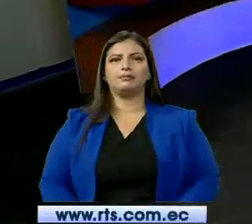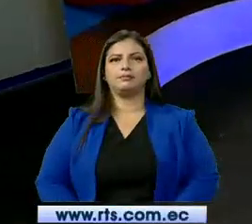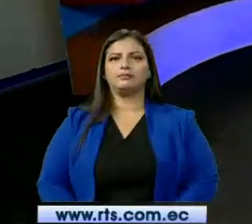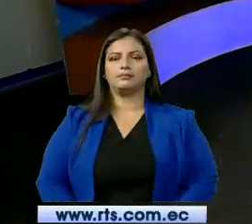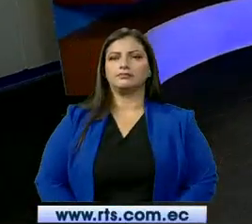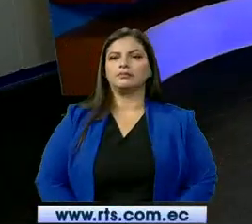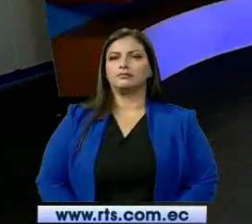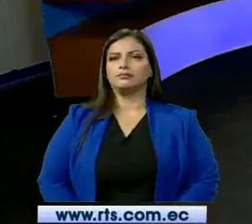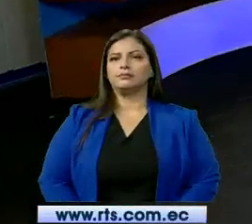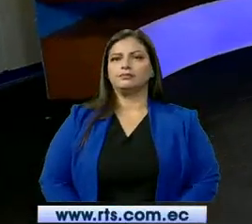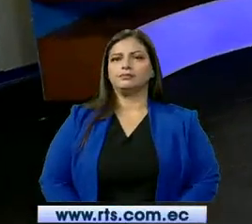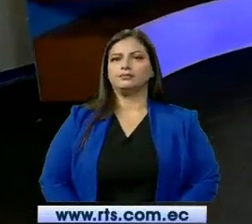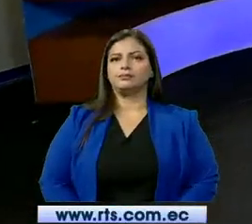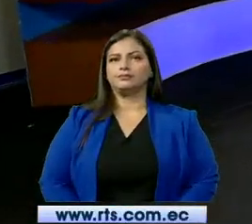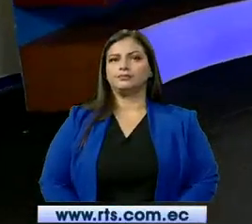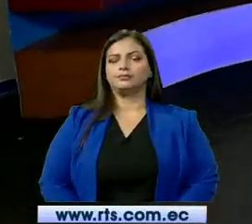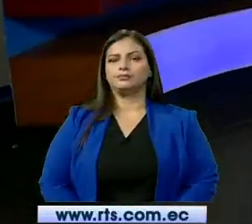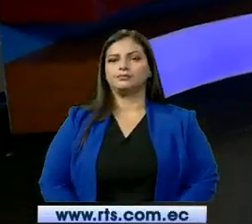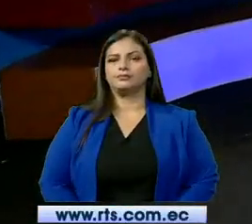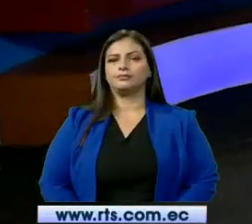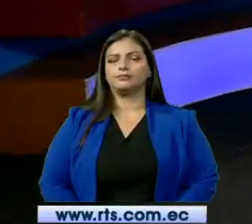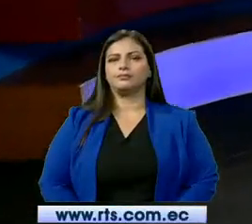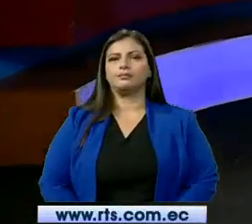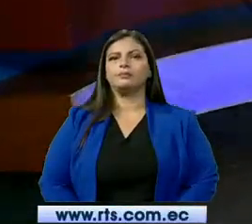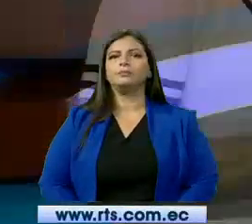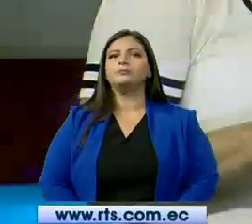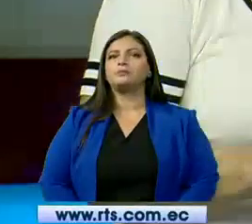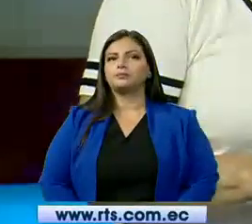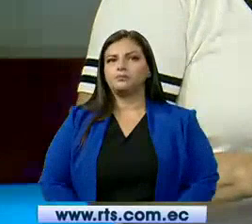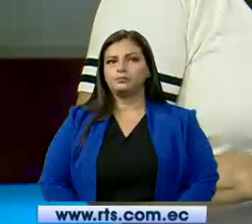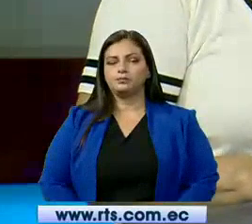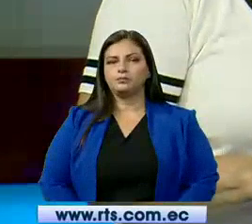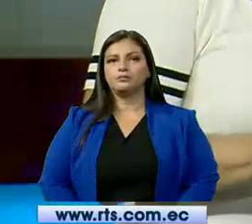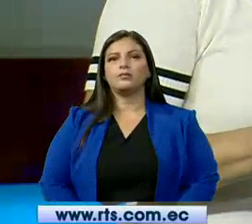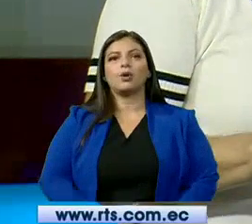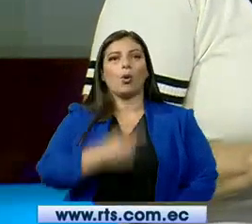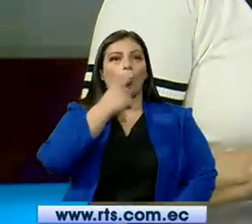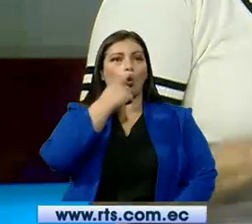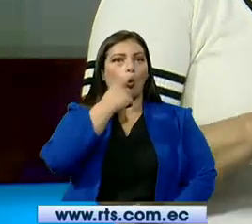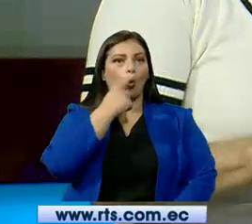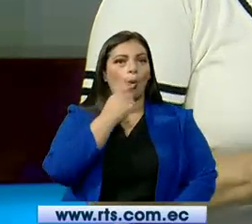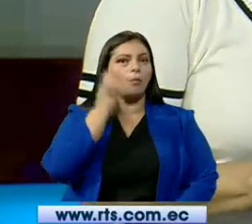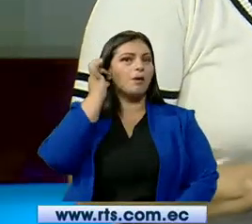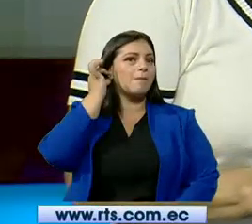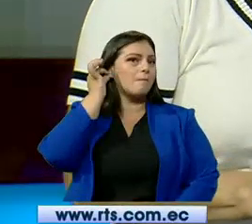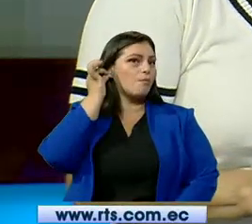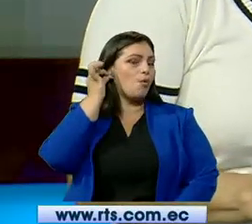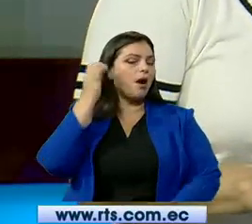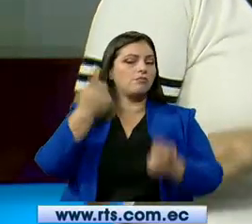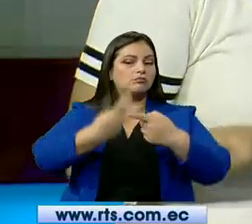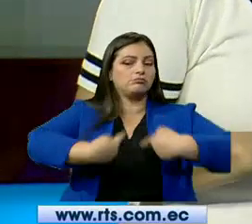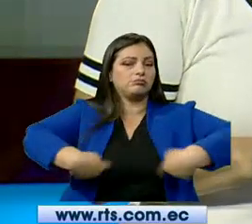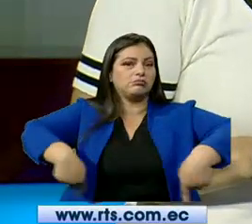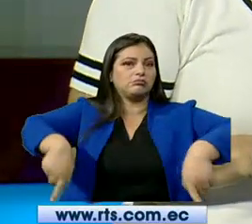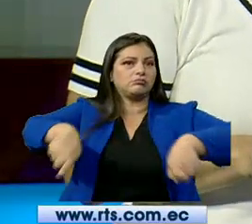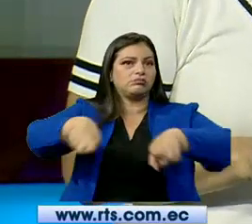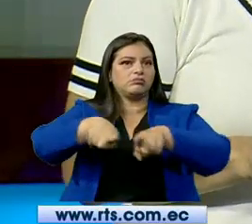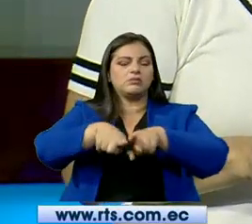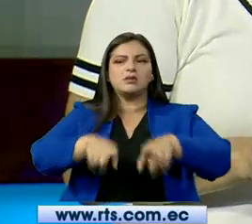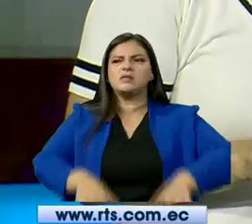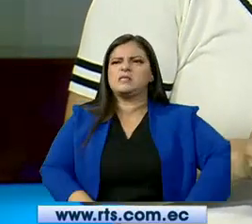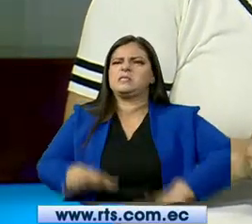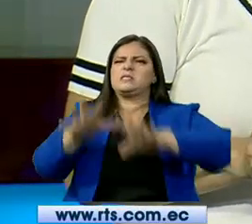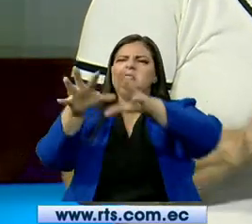Un hombre le asestó varias puñaladas a su conviviente y acto seguido intentó autoeliminarse. La agresión,